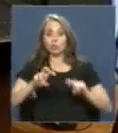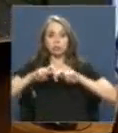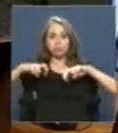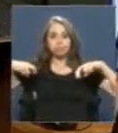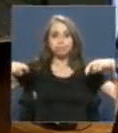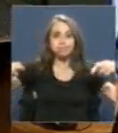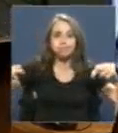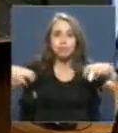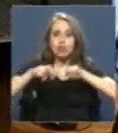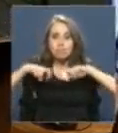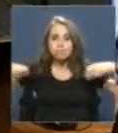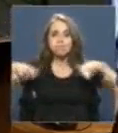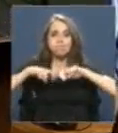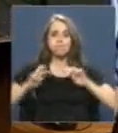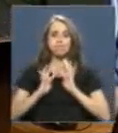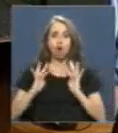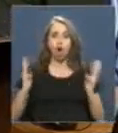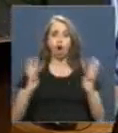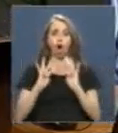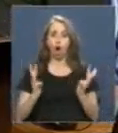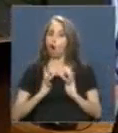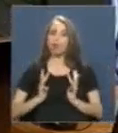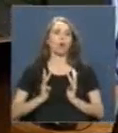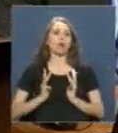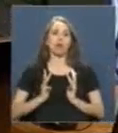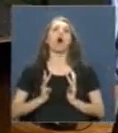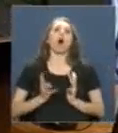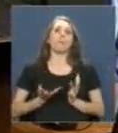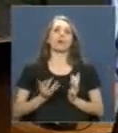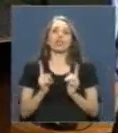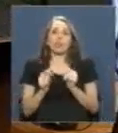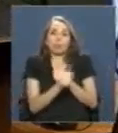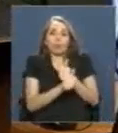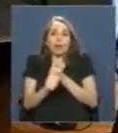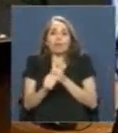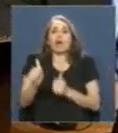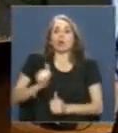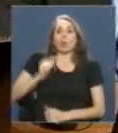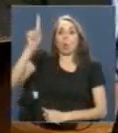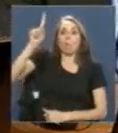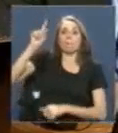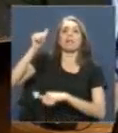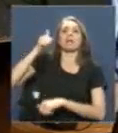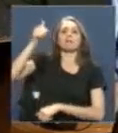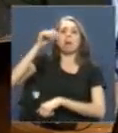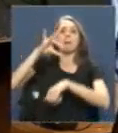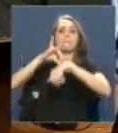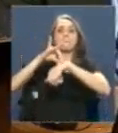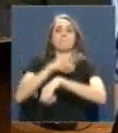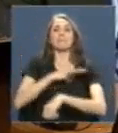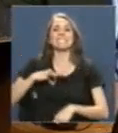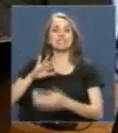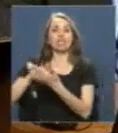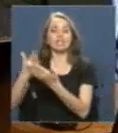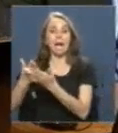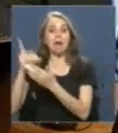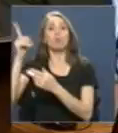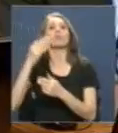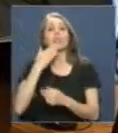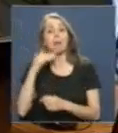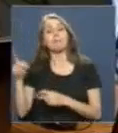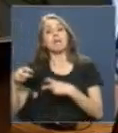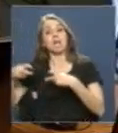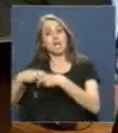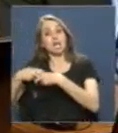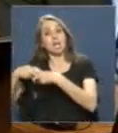las disposiciones de la autoridad sanitaria, que ha recomendado por su parte el Colegio Médico,